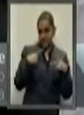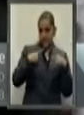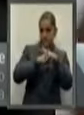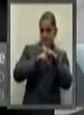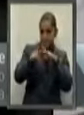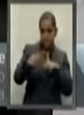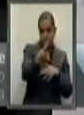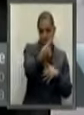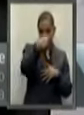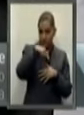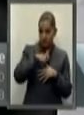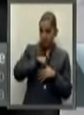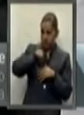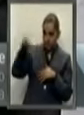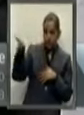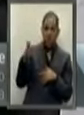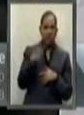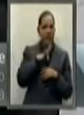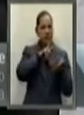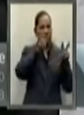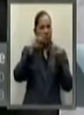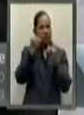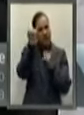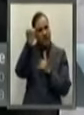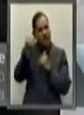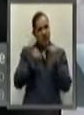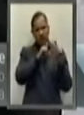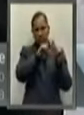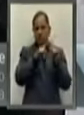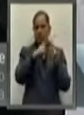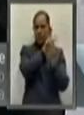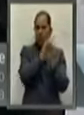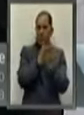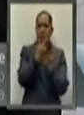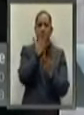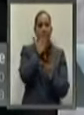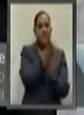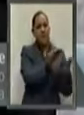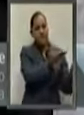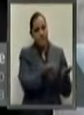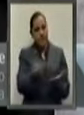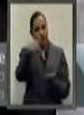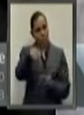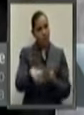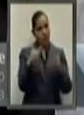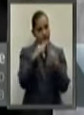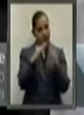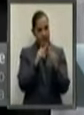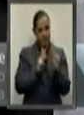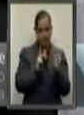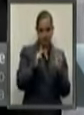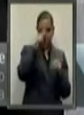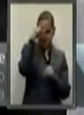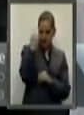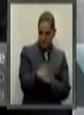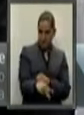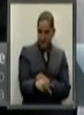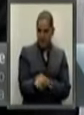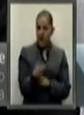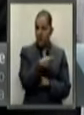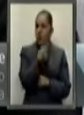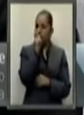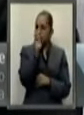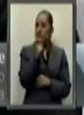Basta mencionar el programa Bienvenido a Casa Paisano, el cual tiene la finalidad de asegurar un trato digno y apegado a la